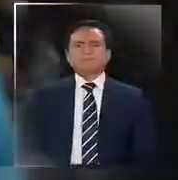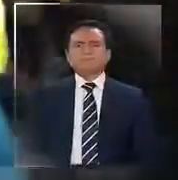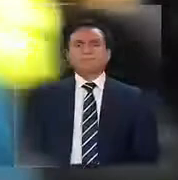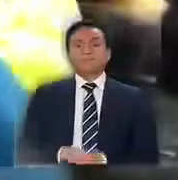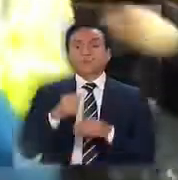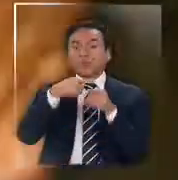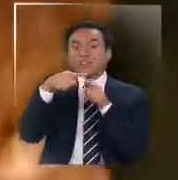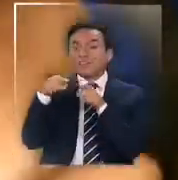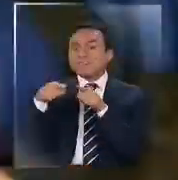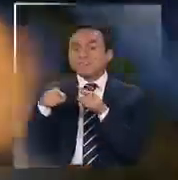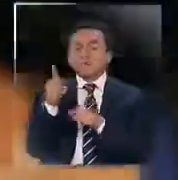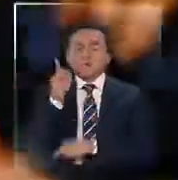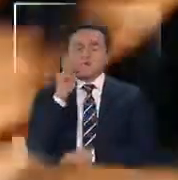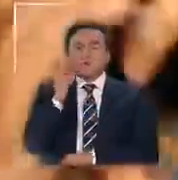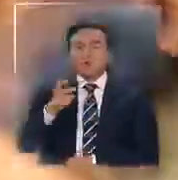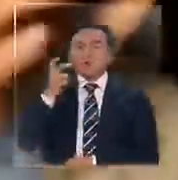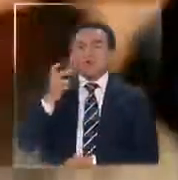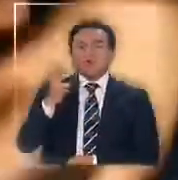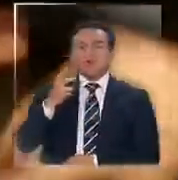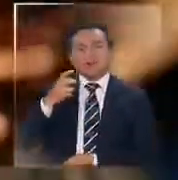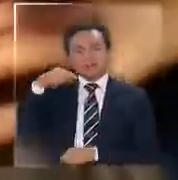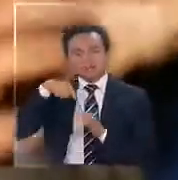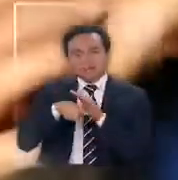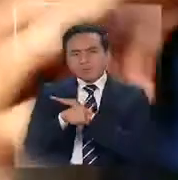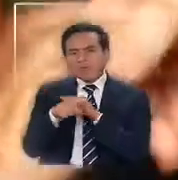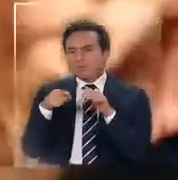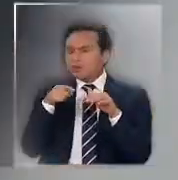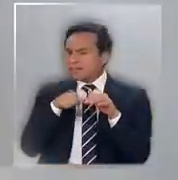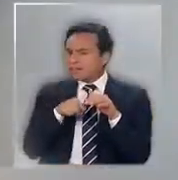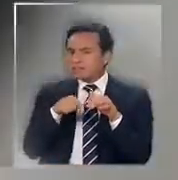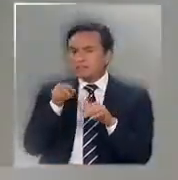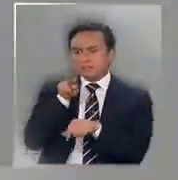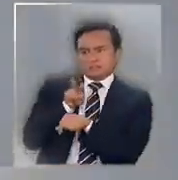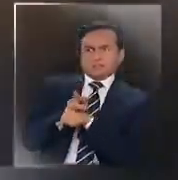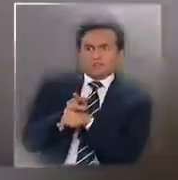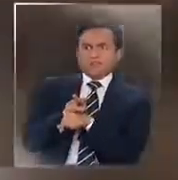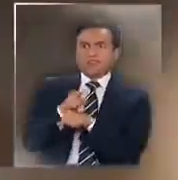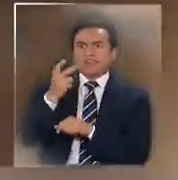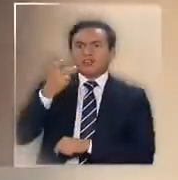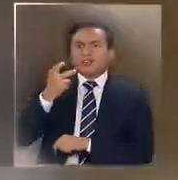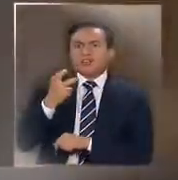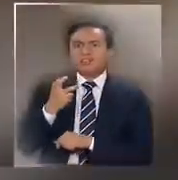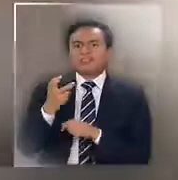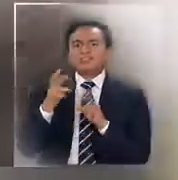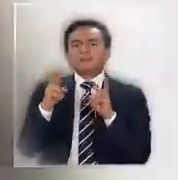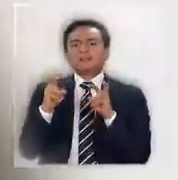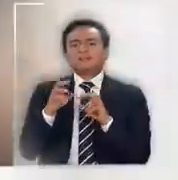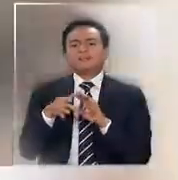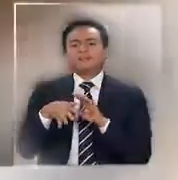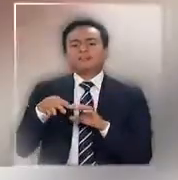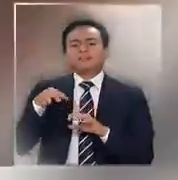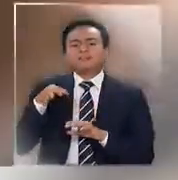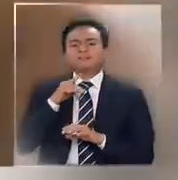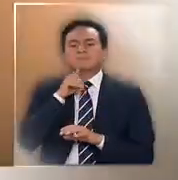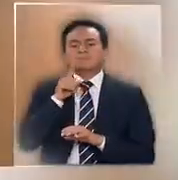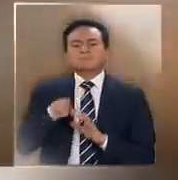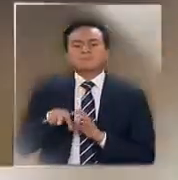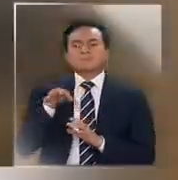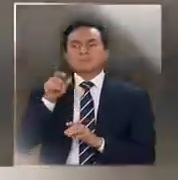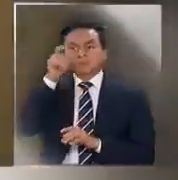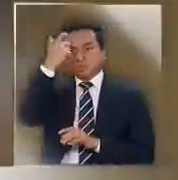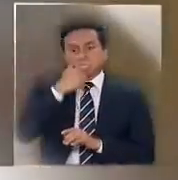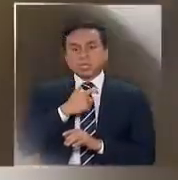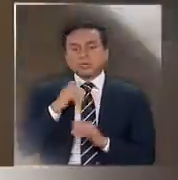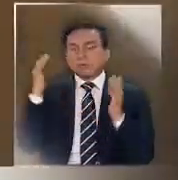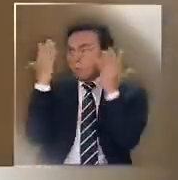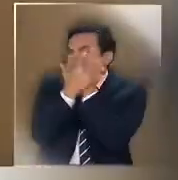¿Cuántas veces ha oído de robos en el metro? ¿Cuántas ha sido testigo de los ladrones en manos de seda? Esos en que las víctimas solo